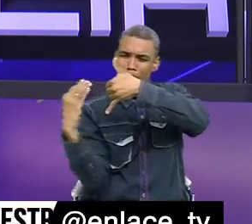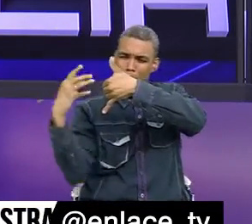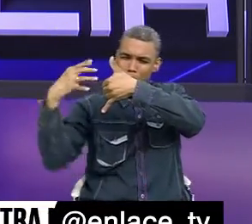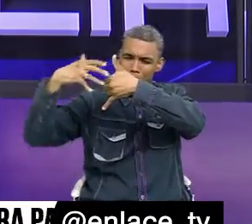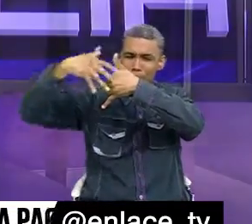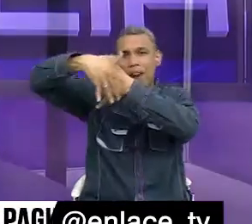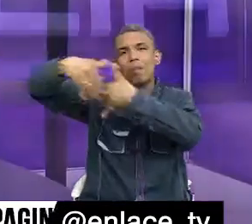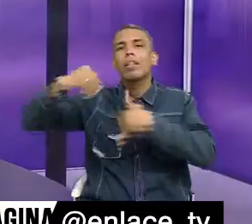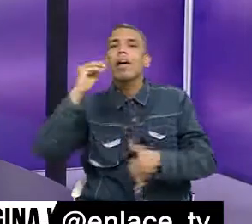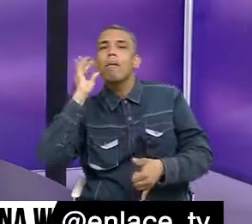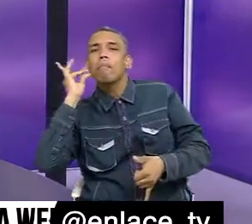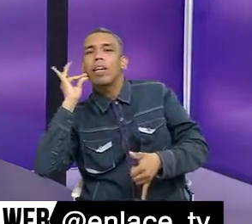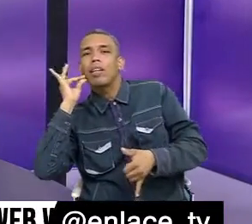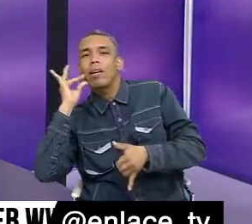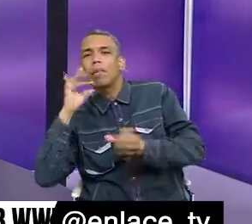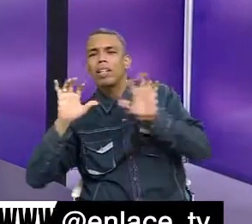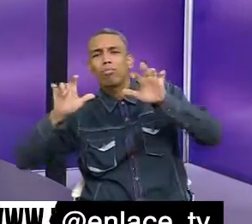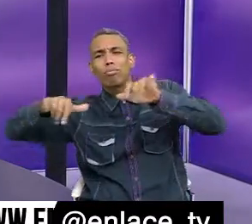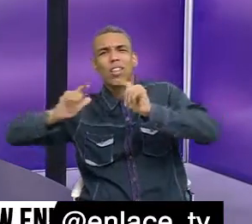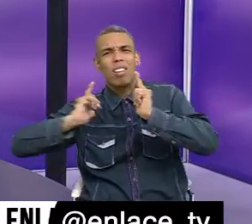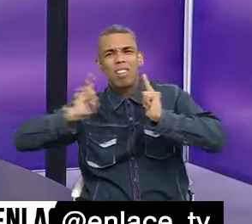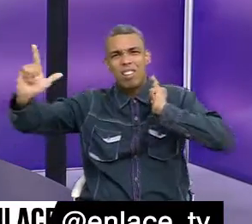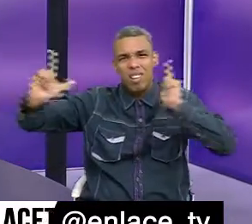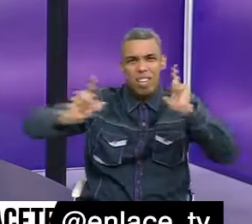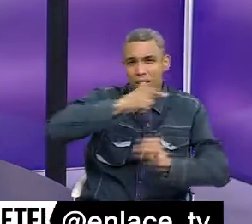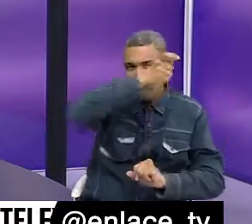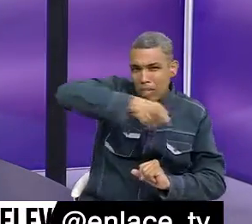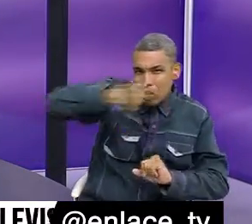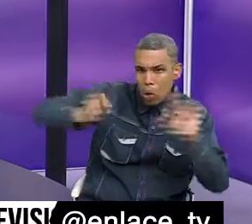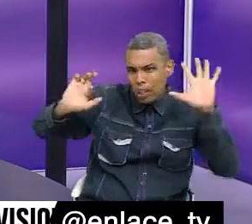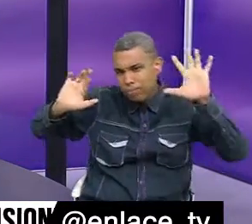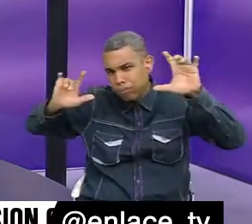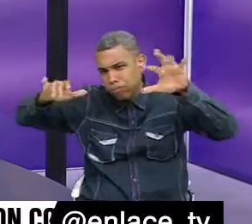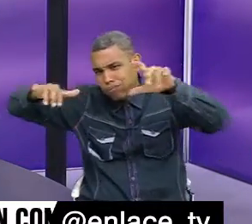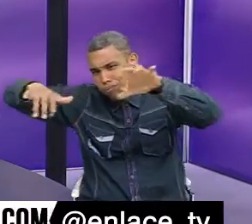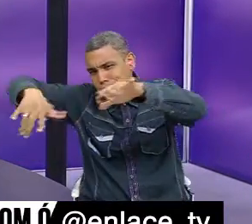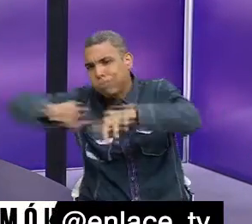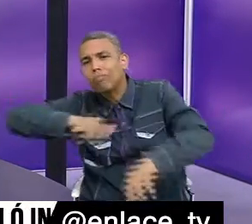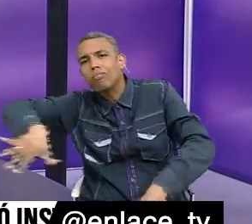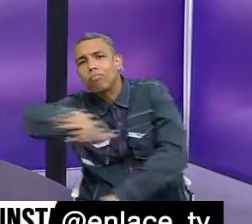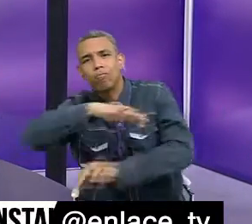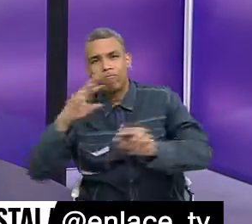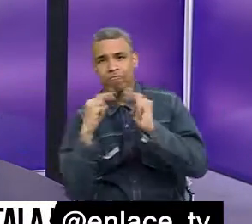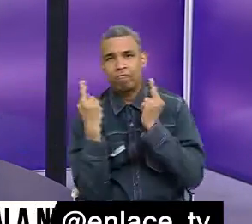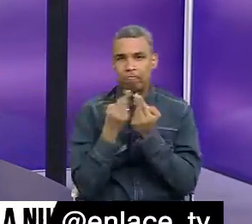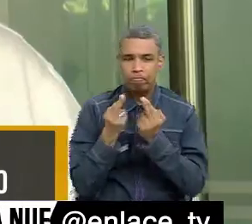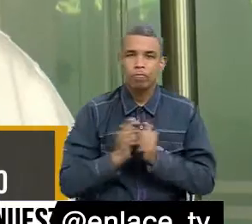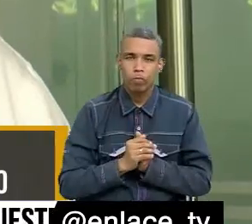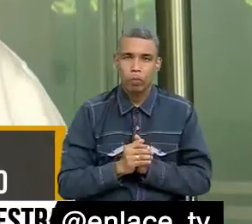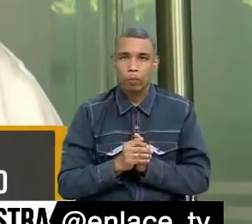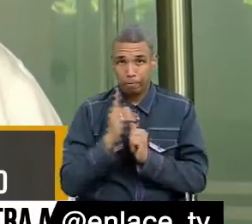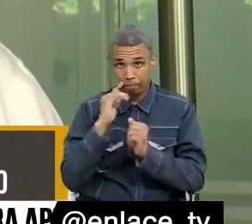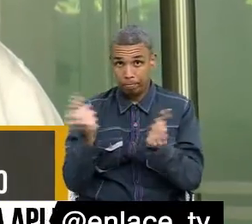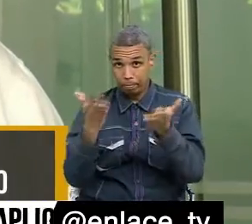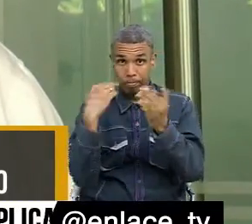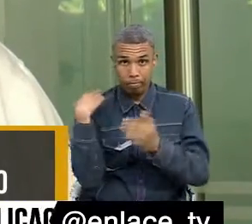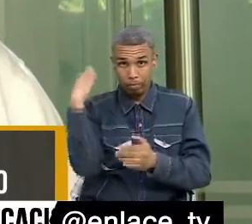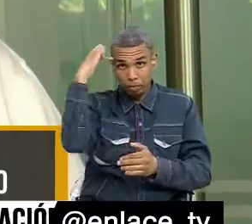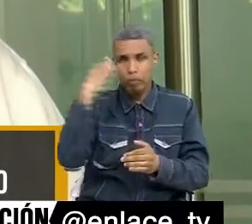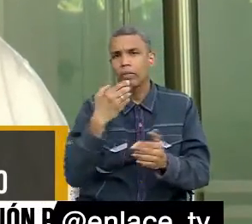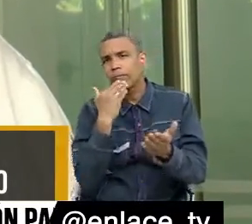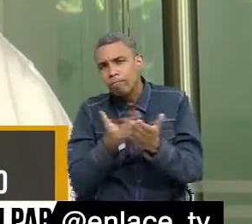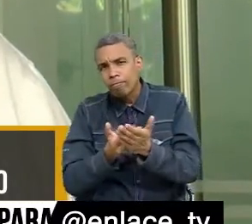entonces paso y saludamos en este momento a Pedro Severiche. Pedro, muy buenas tardes para usted. Un atento saludo a mis compañeros en estudios y a nuestra amable teleaudiencia